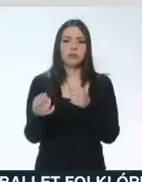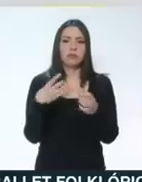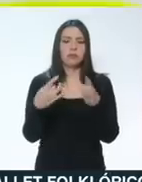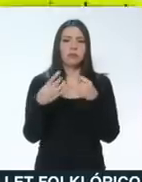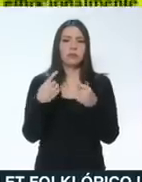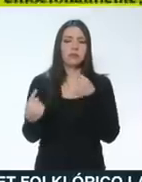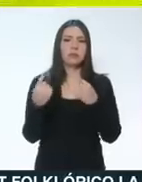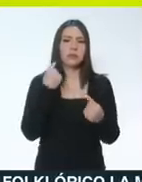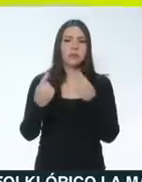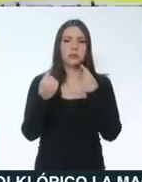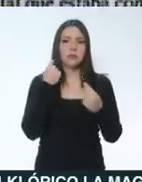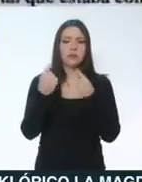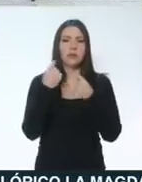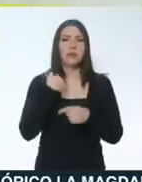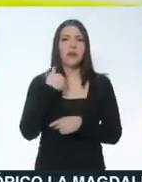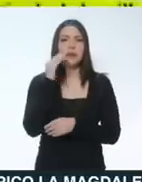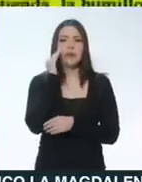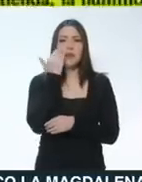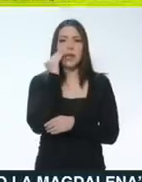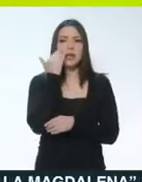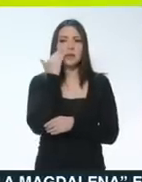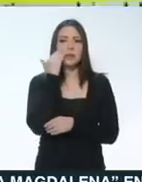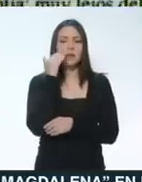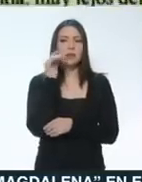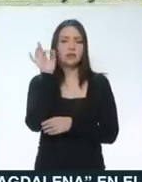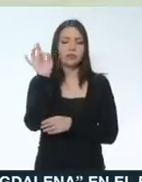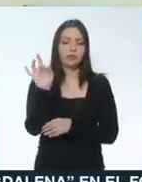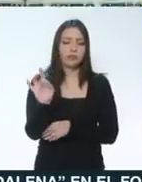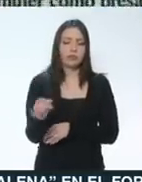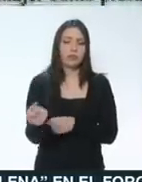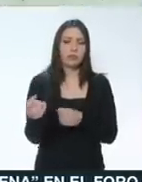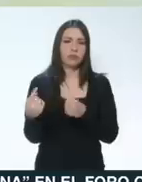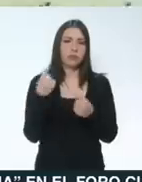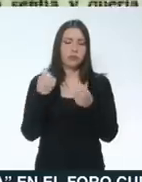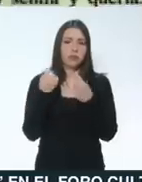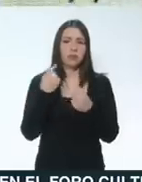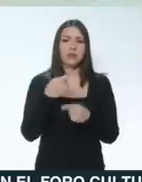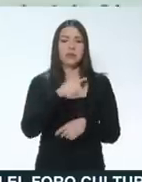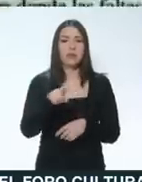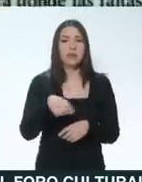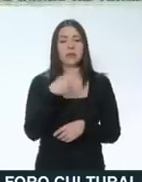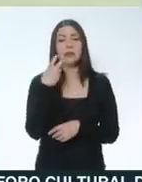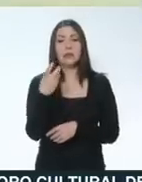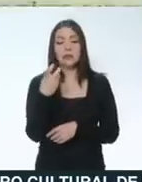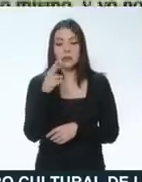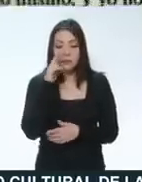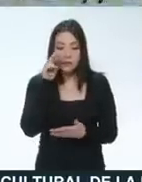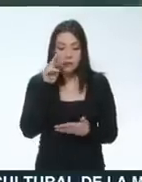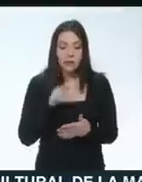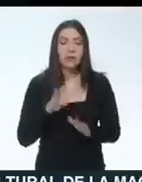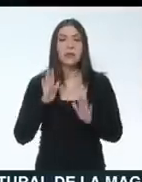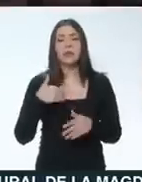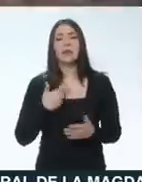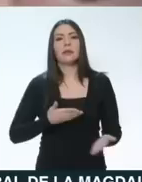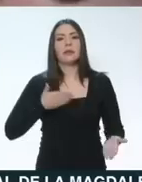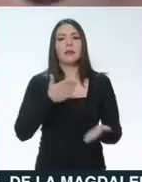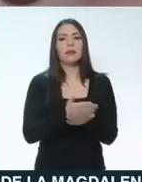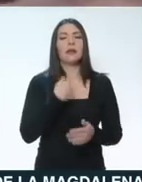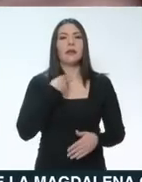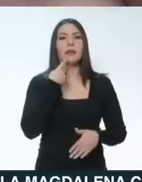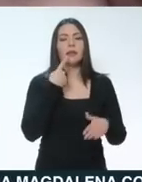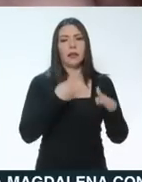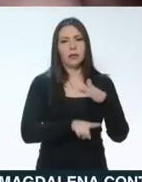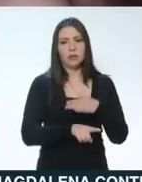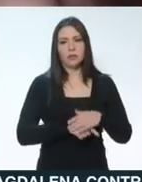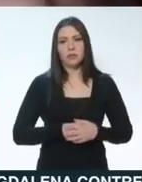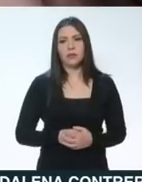amenazas en mi cuenta de Facebook. Y bueno, fue cuando nosotros realizamos esta denuncia.